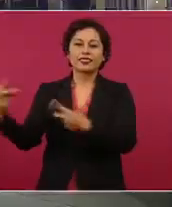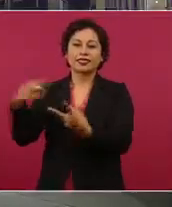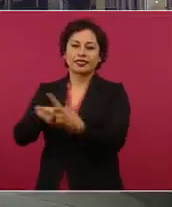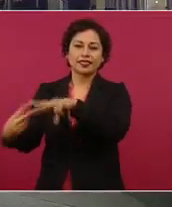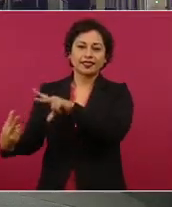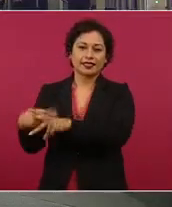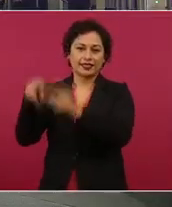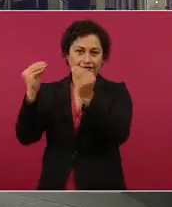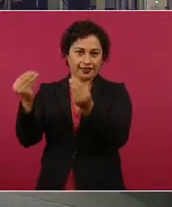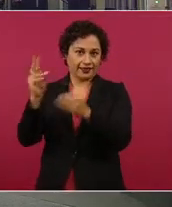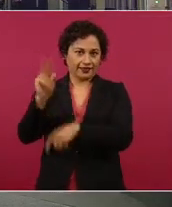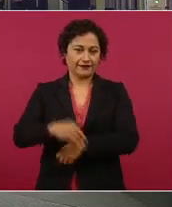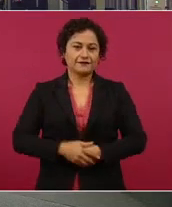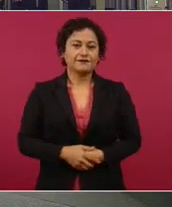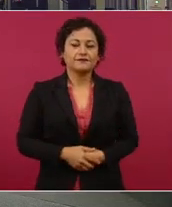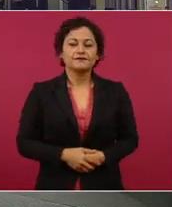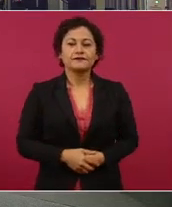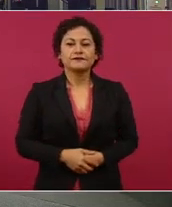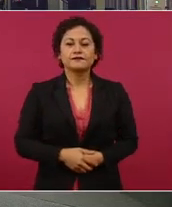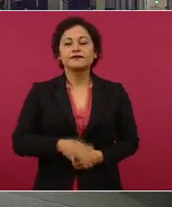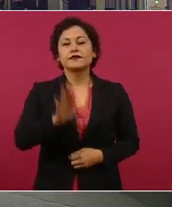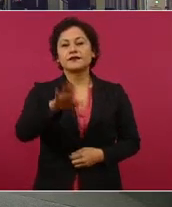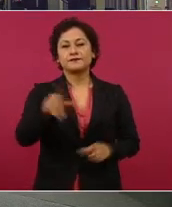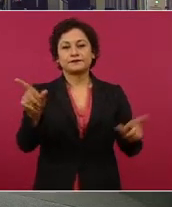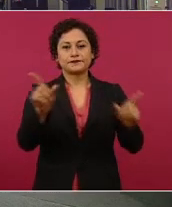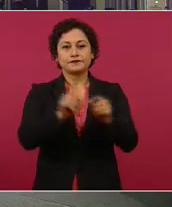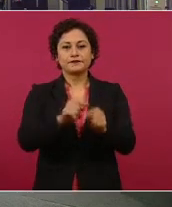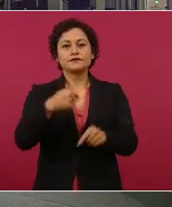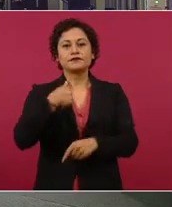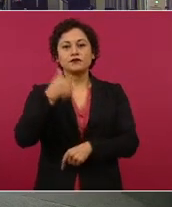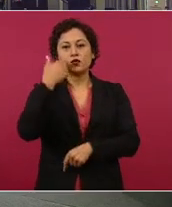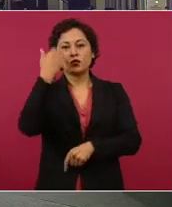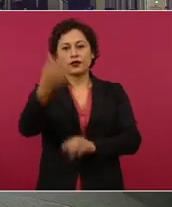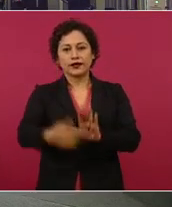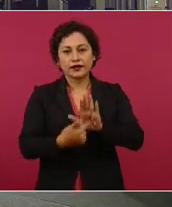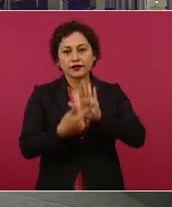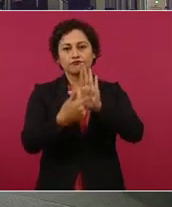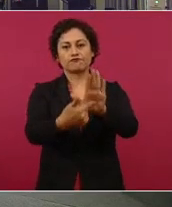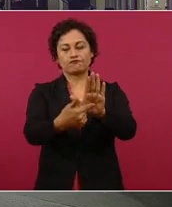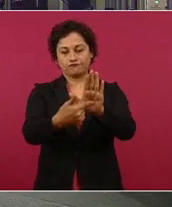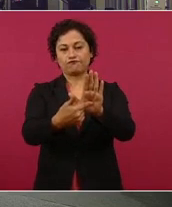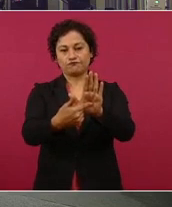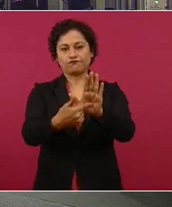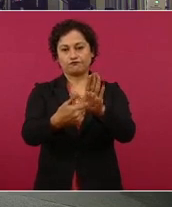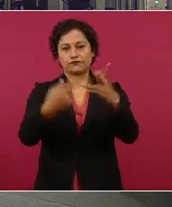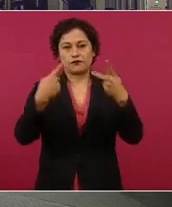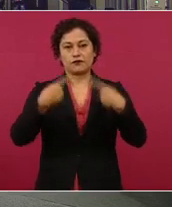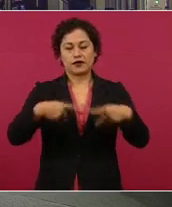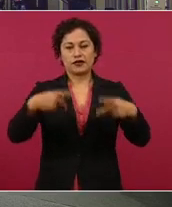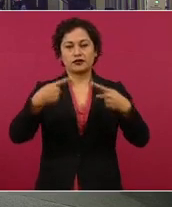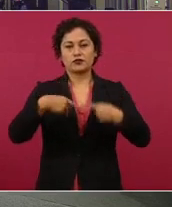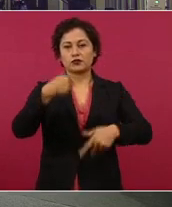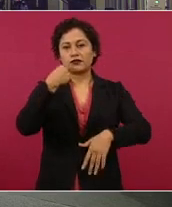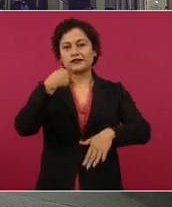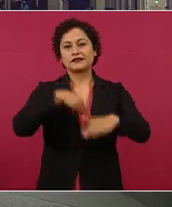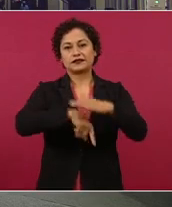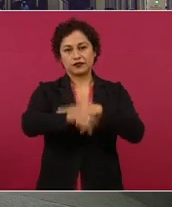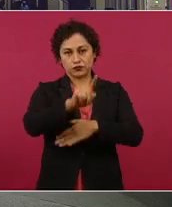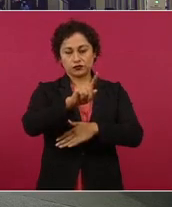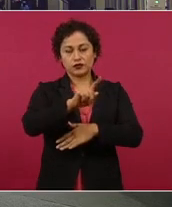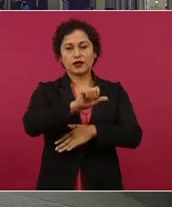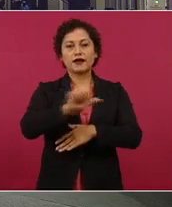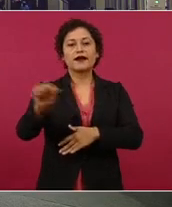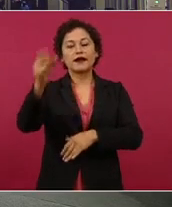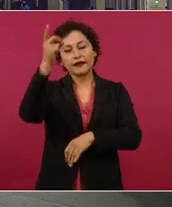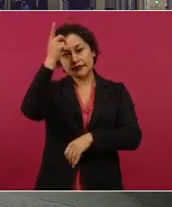Presidente, ya para concluir, quiero visibilizar a las personas de los que denunciaron a los